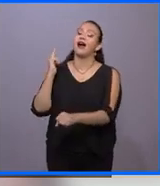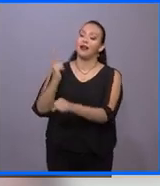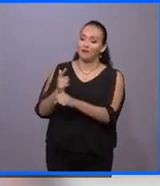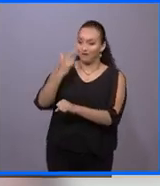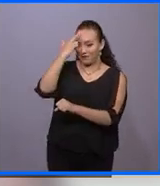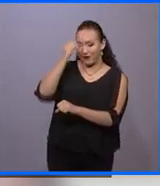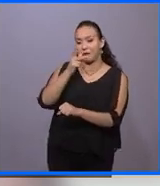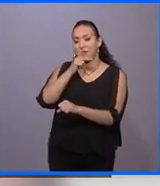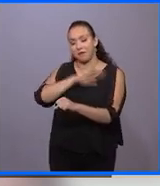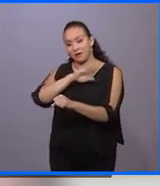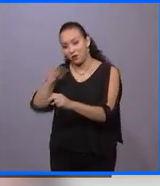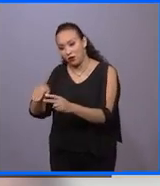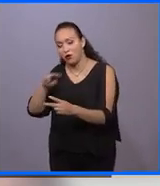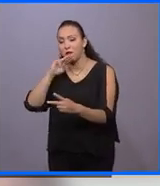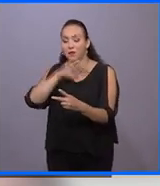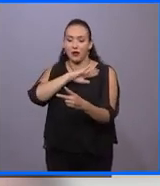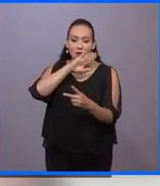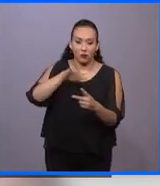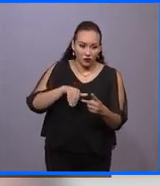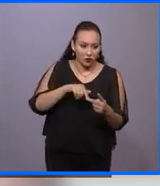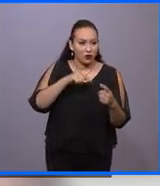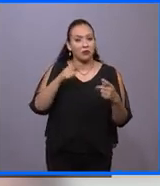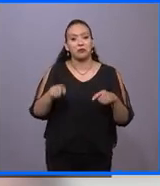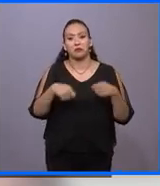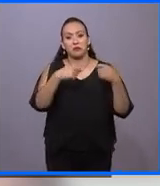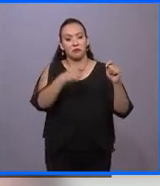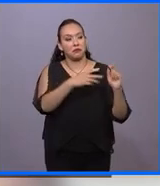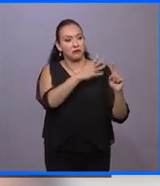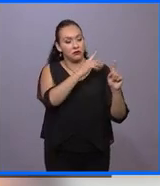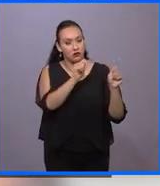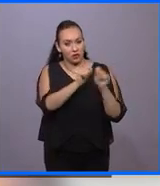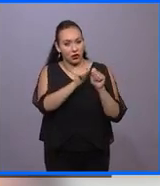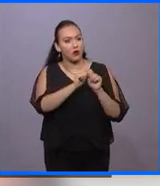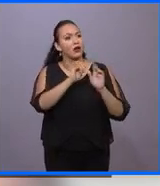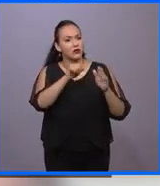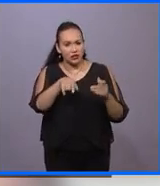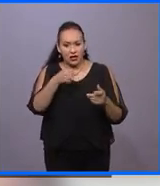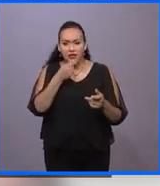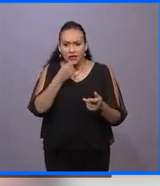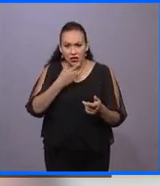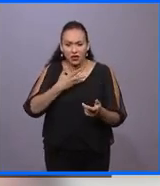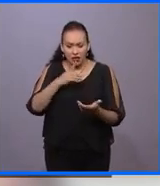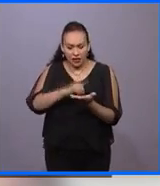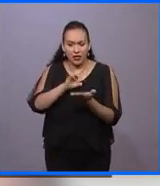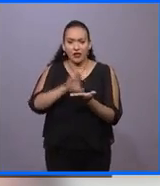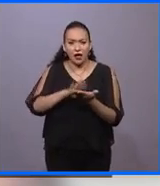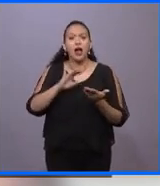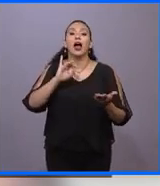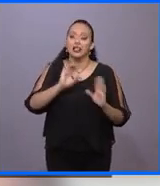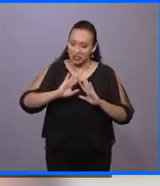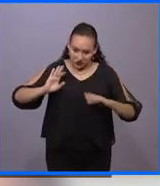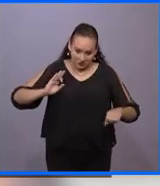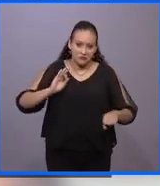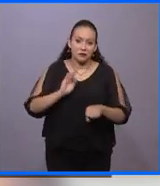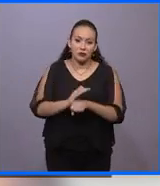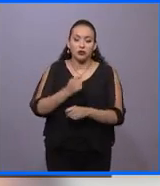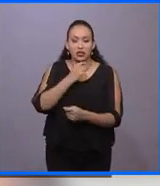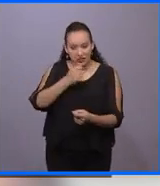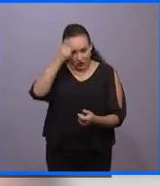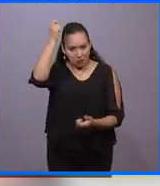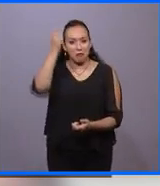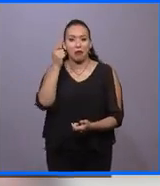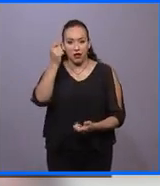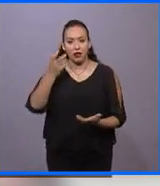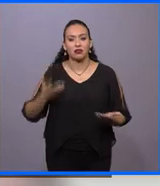aplicó una protección, de manera que el menor con discapacidad percibe esta pensión y la va a